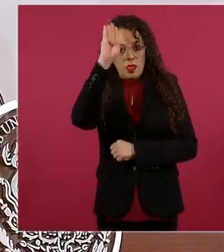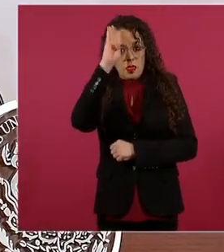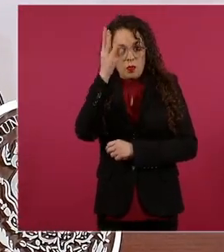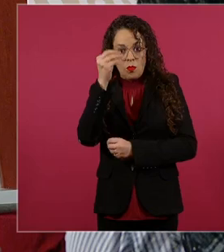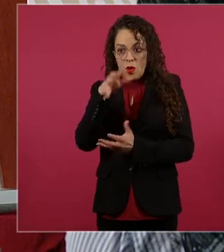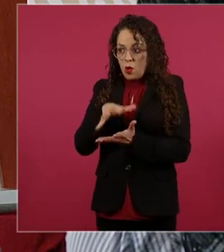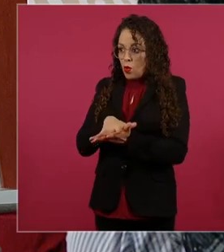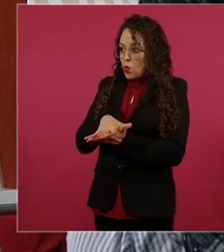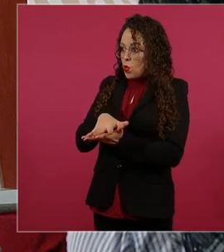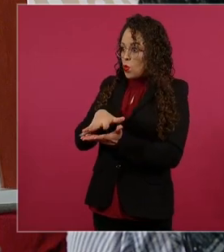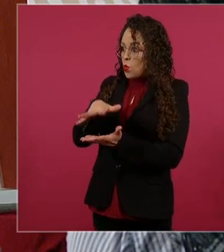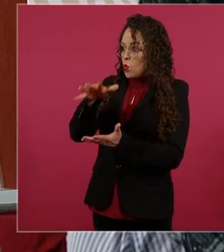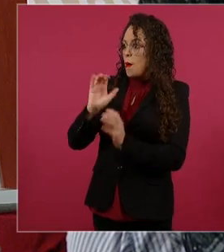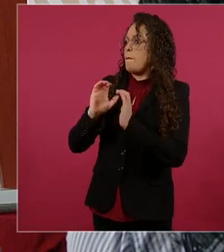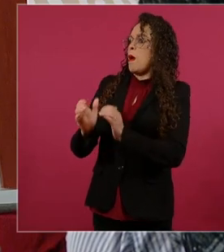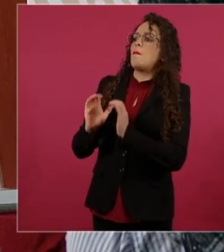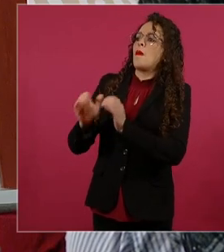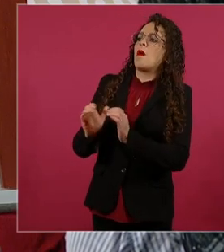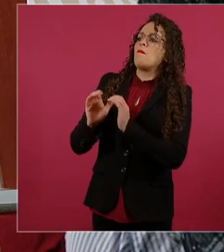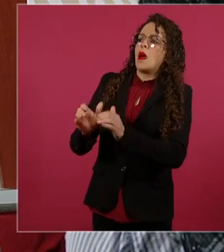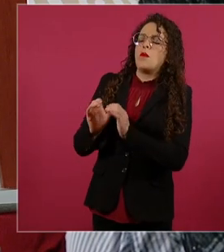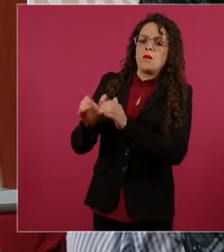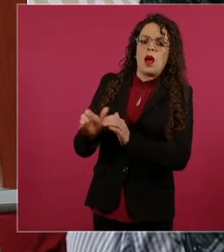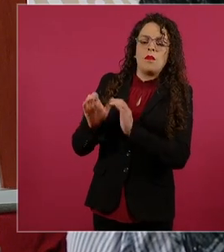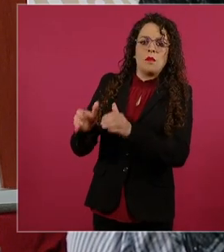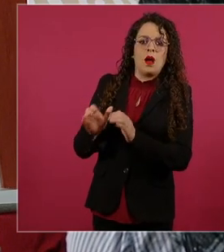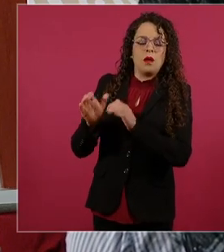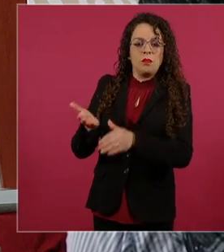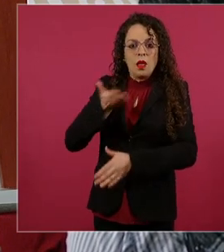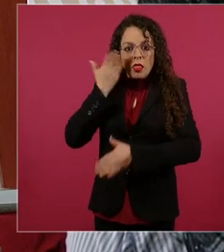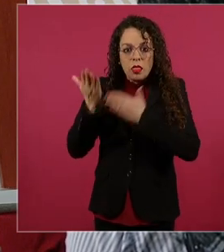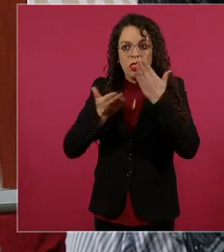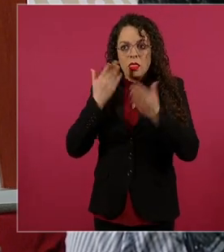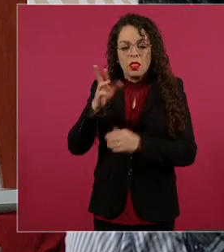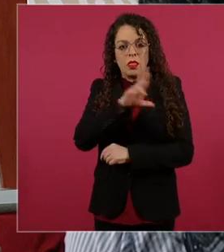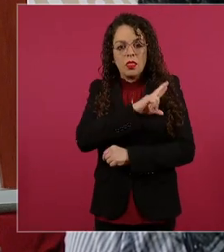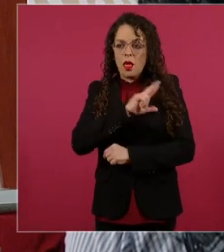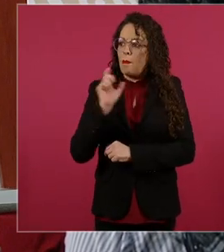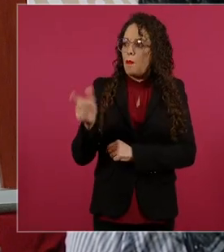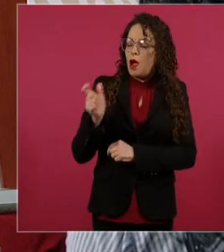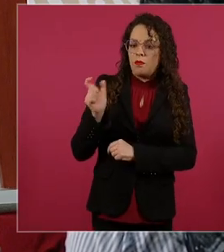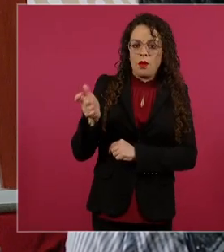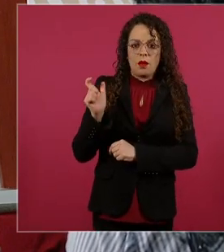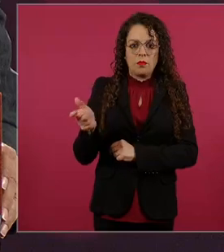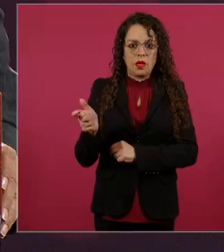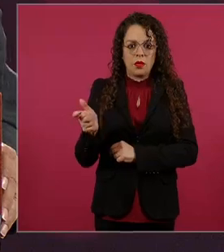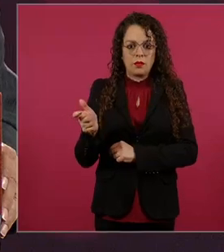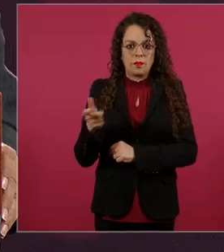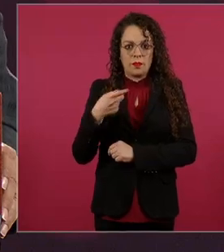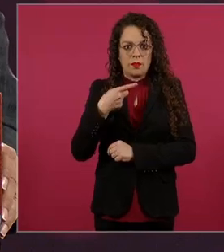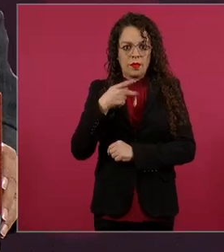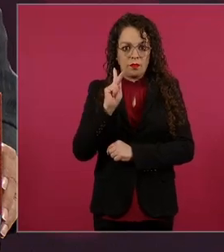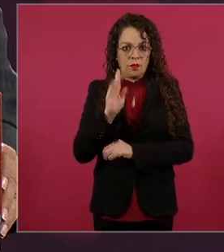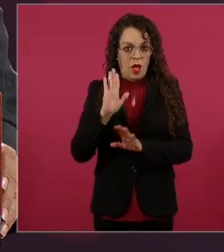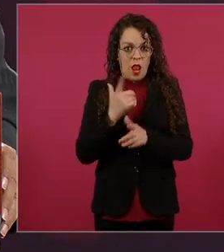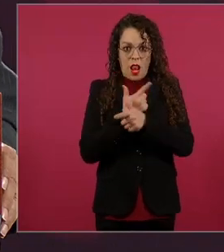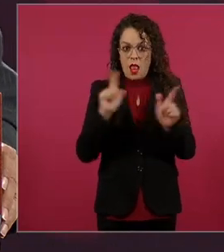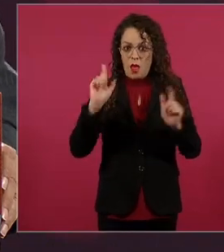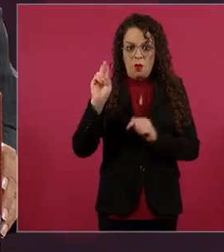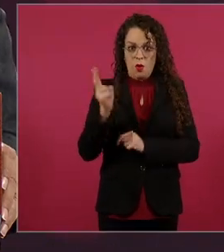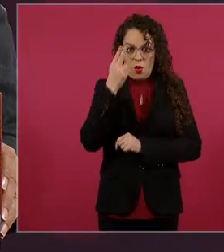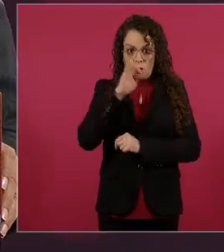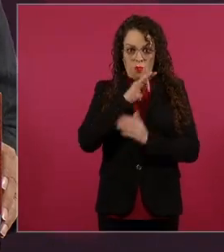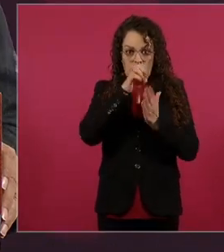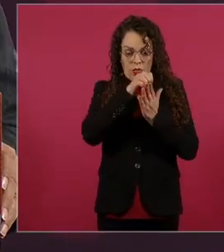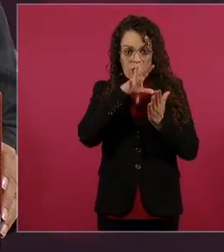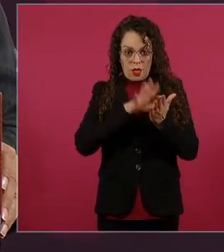tope porque ya no era una cuestión de que podías inscribirte en cualquier universidad el asunto